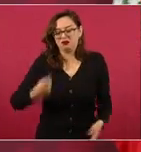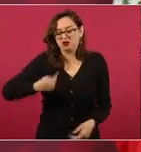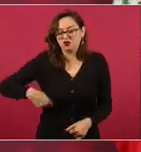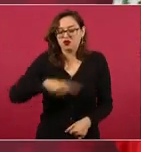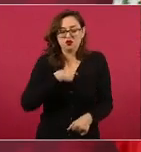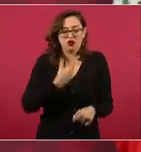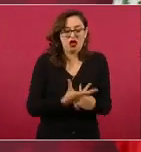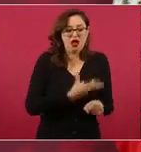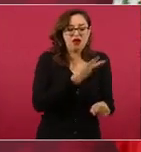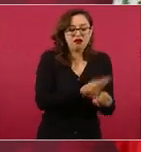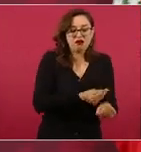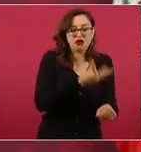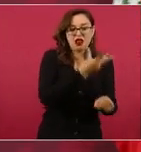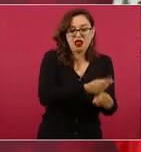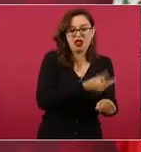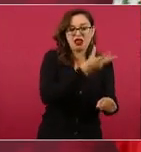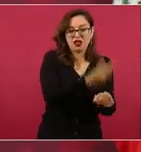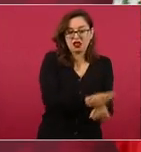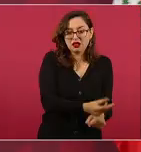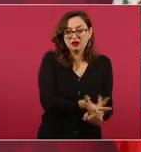Y